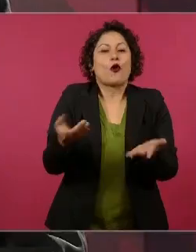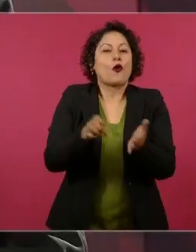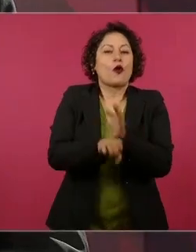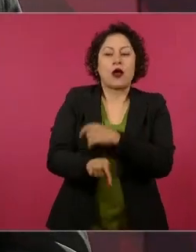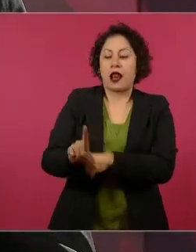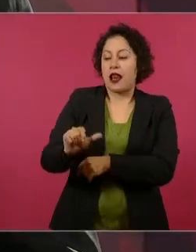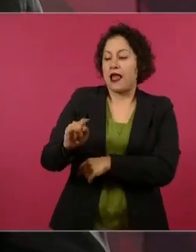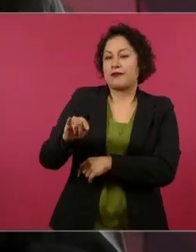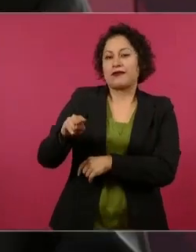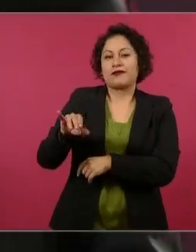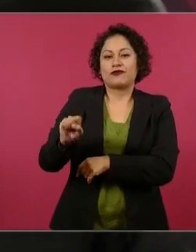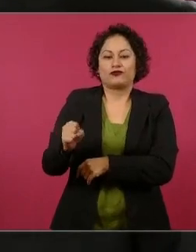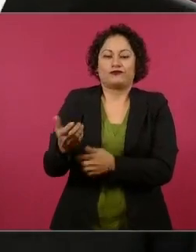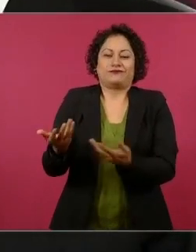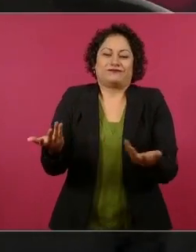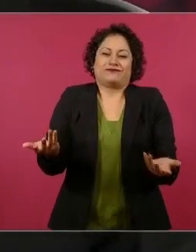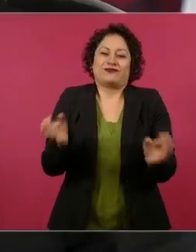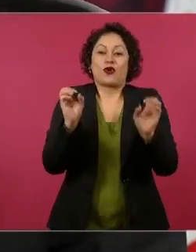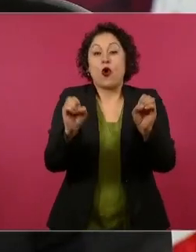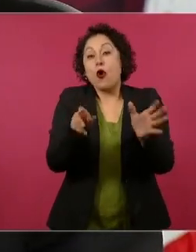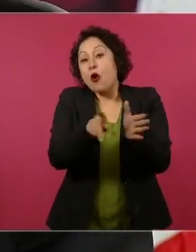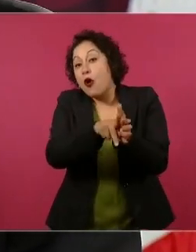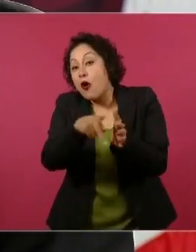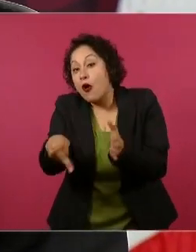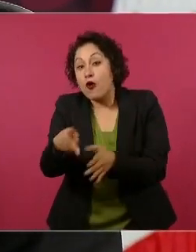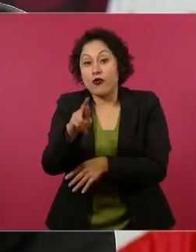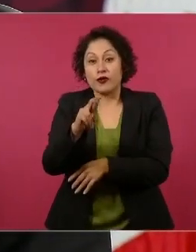o en el Reforma, ¿no?